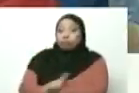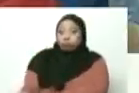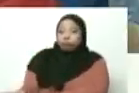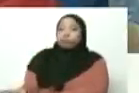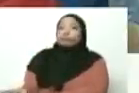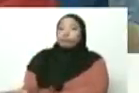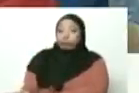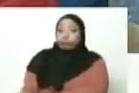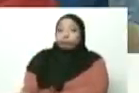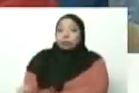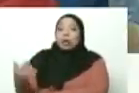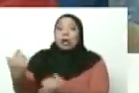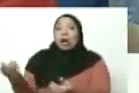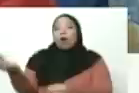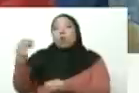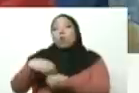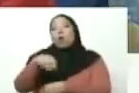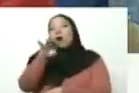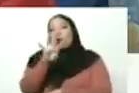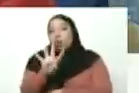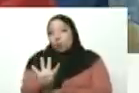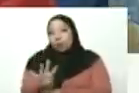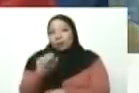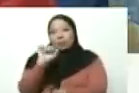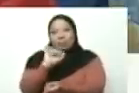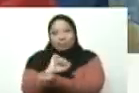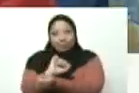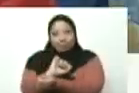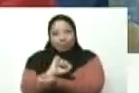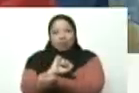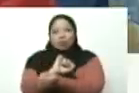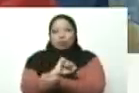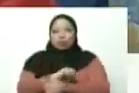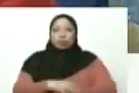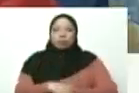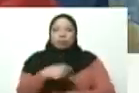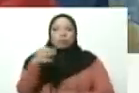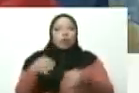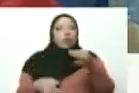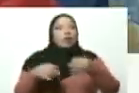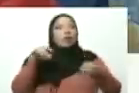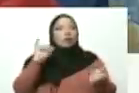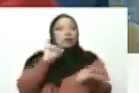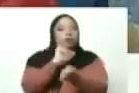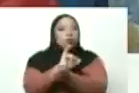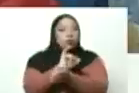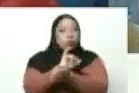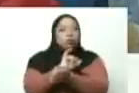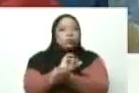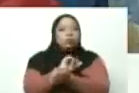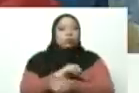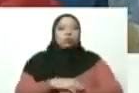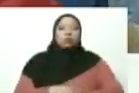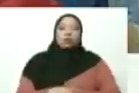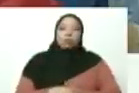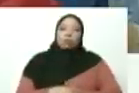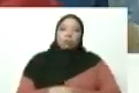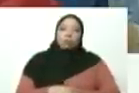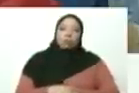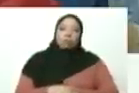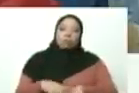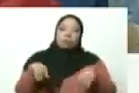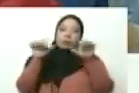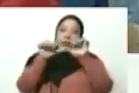lo que sumaría a 4 los que están judicializados y detenidos por el